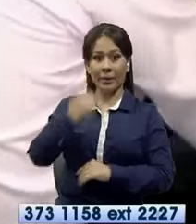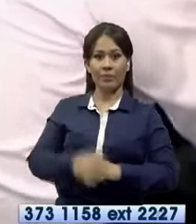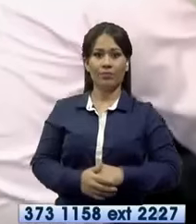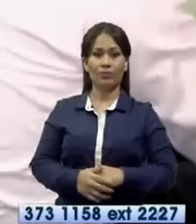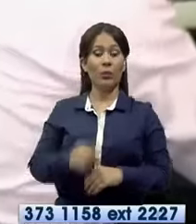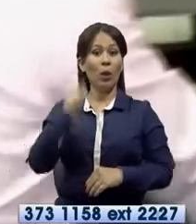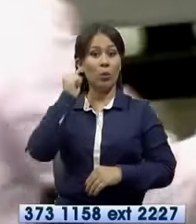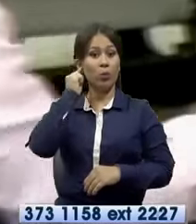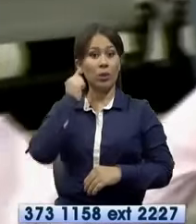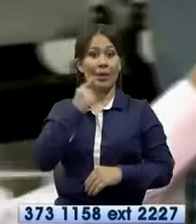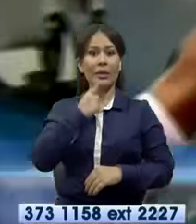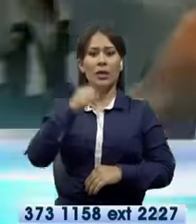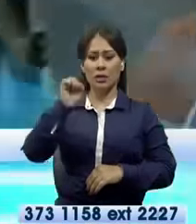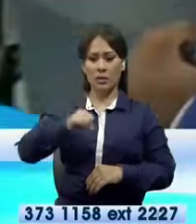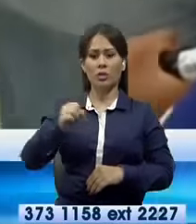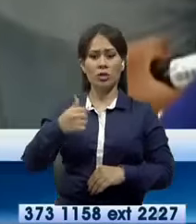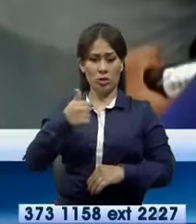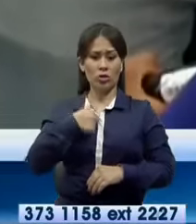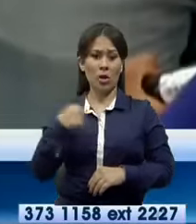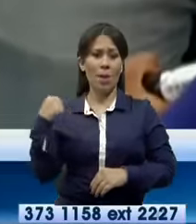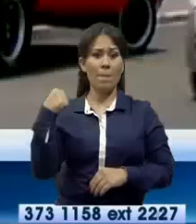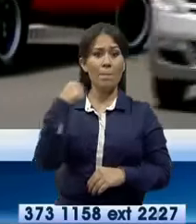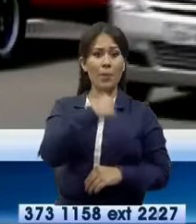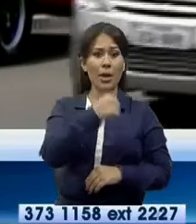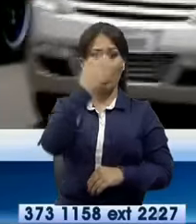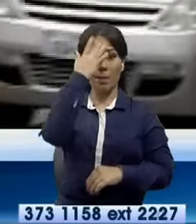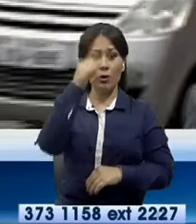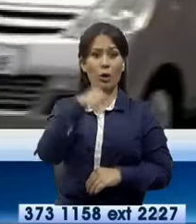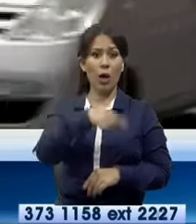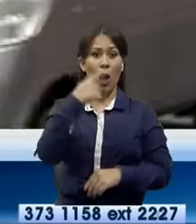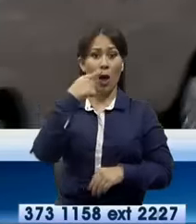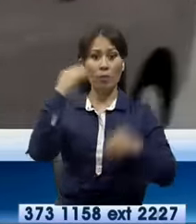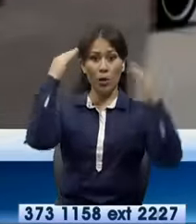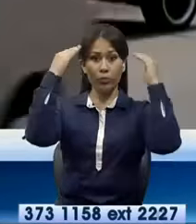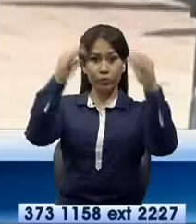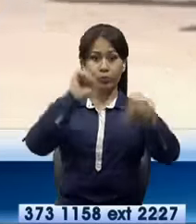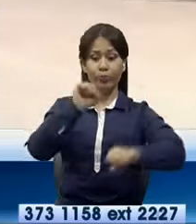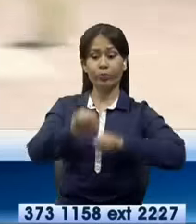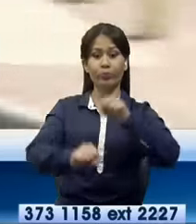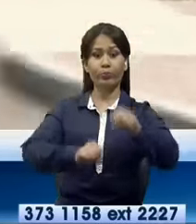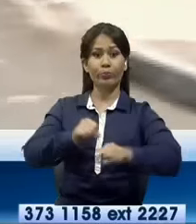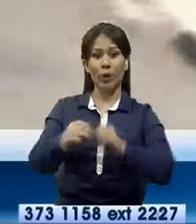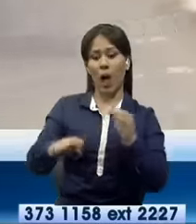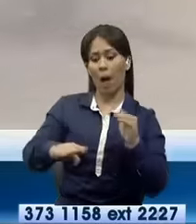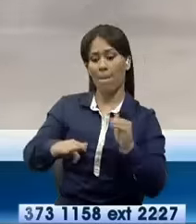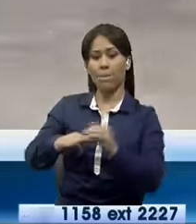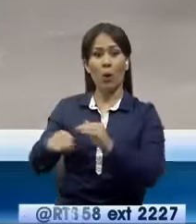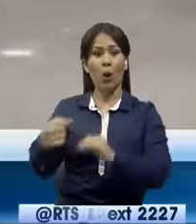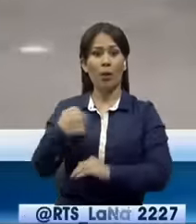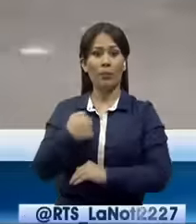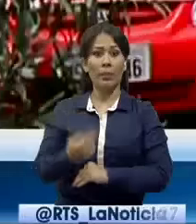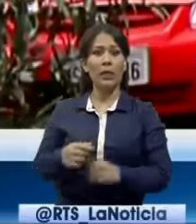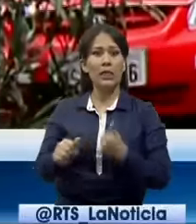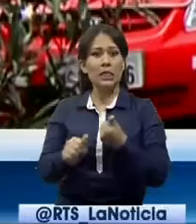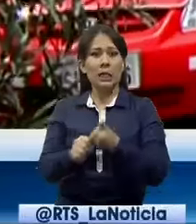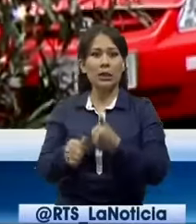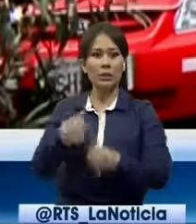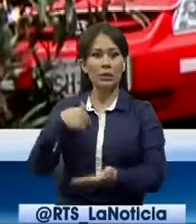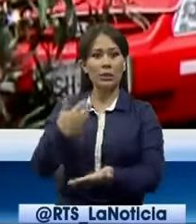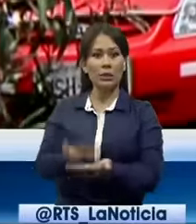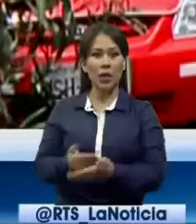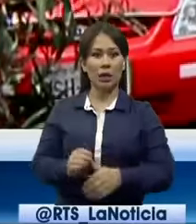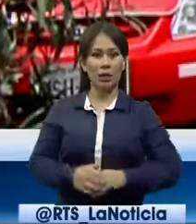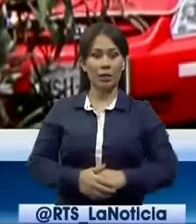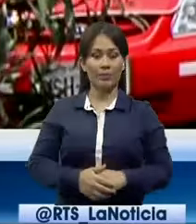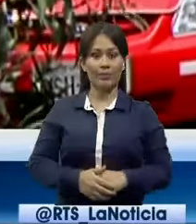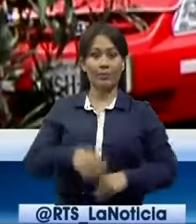pasó atropellando con el triciclo, casi me hace caer de boca. El afectado es conocido en el barrio de la 29 y Medardo Ángel Silva, porque se dedica a